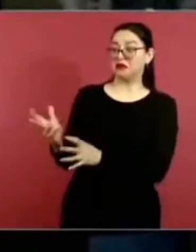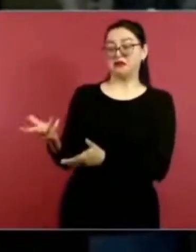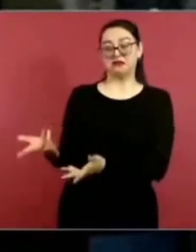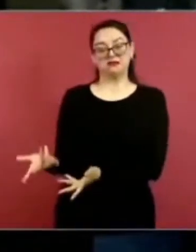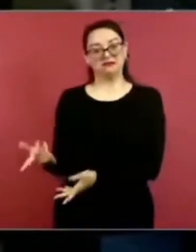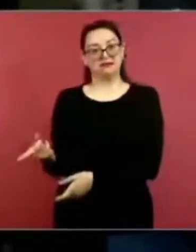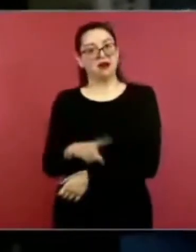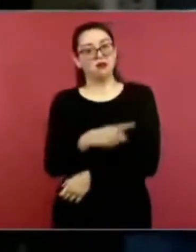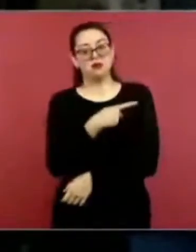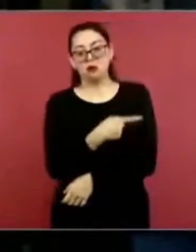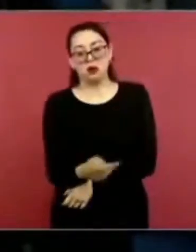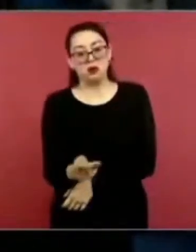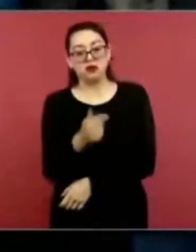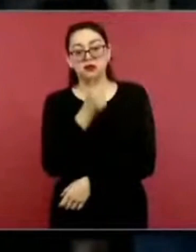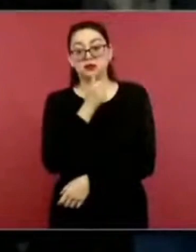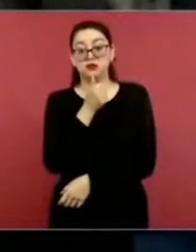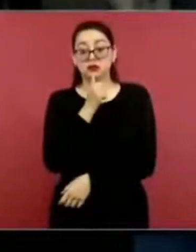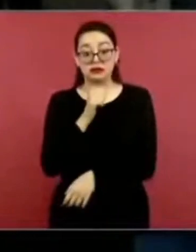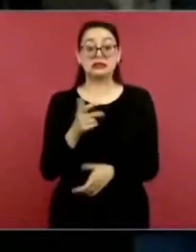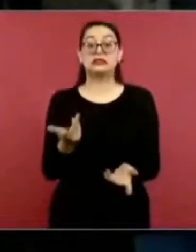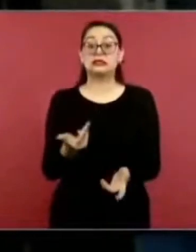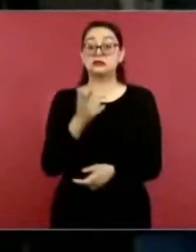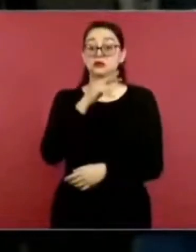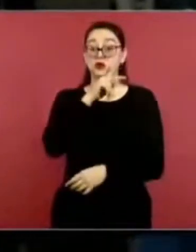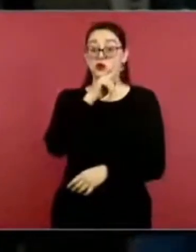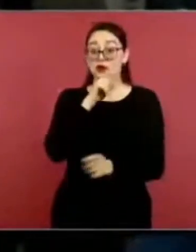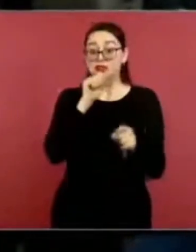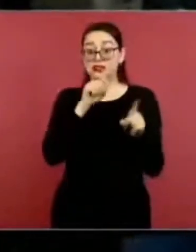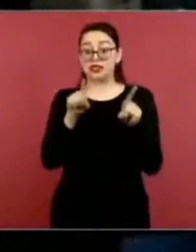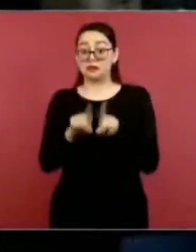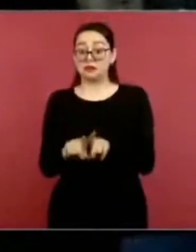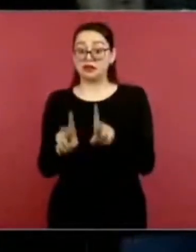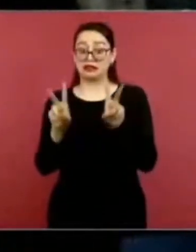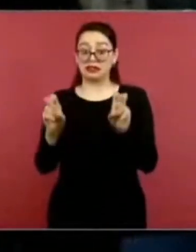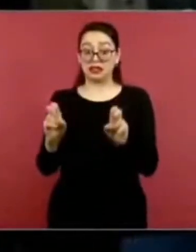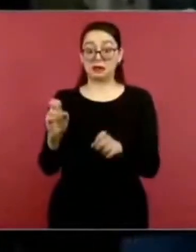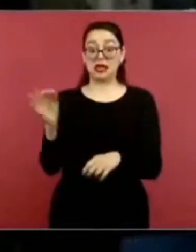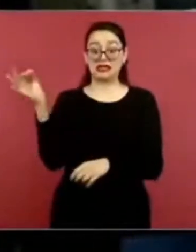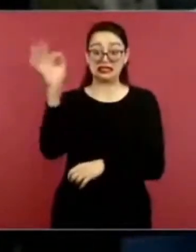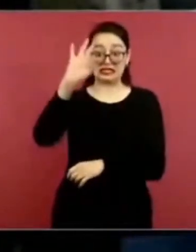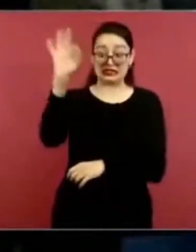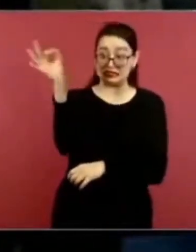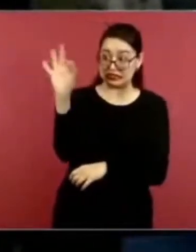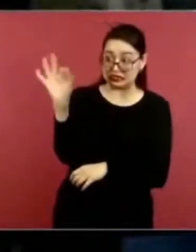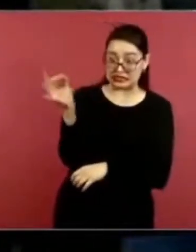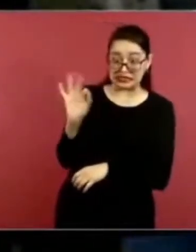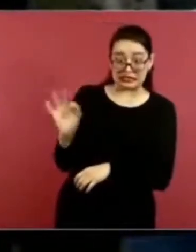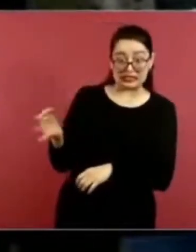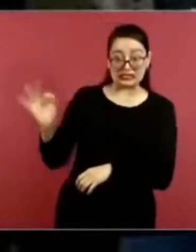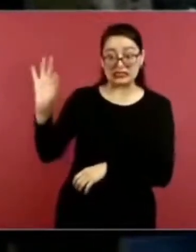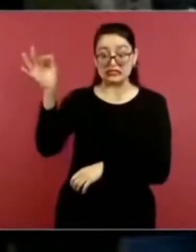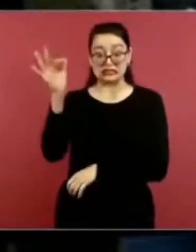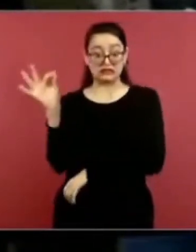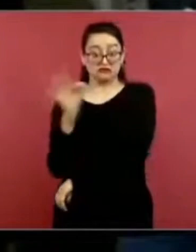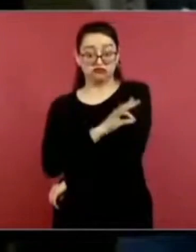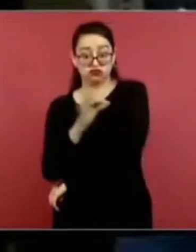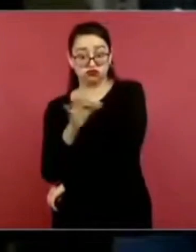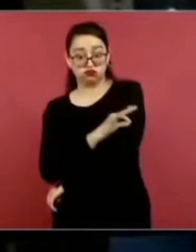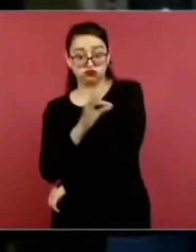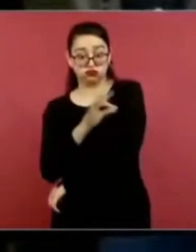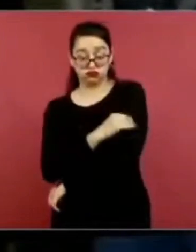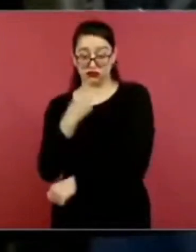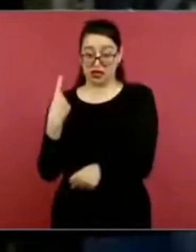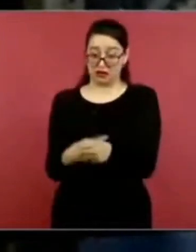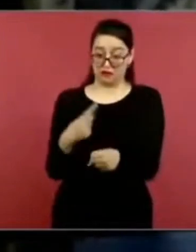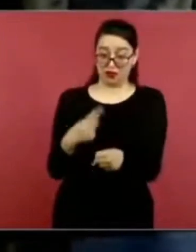También les preocupa, por ejemplo, el dengue. ¿Qué va a esta acumulación que se ha hecho por la basura y que se acumulan